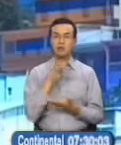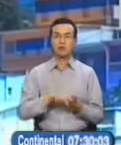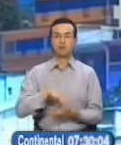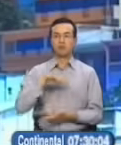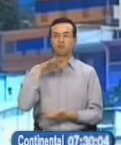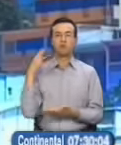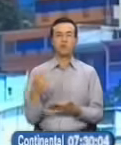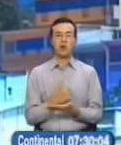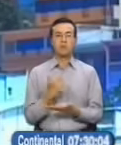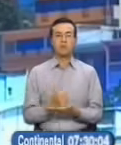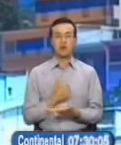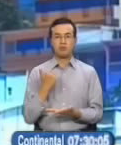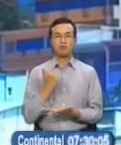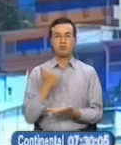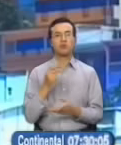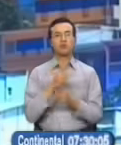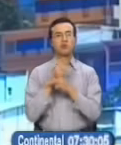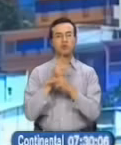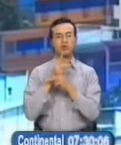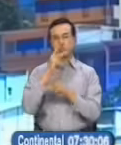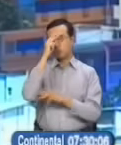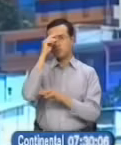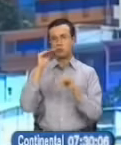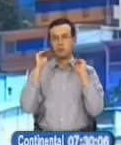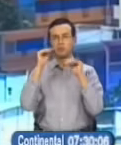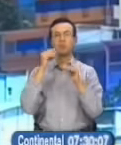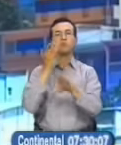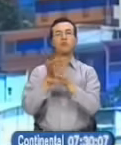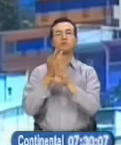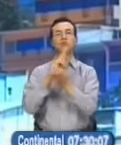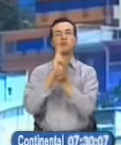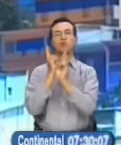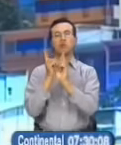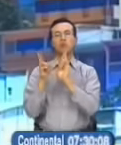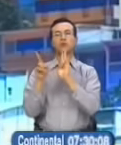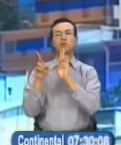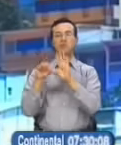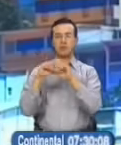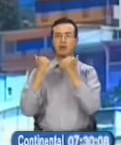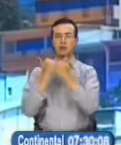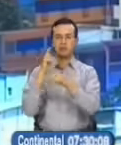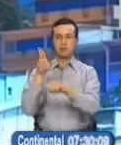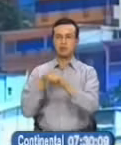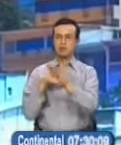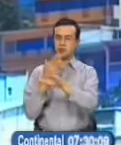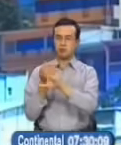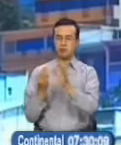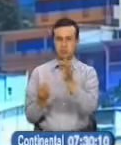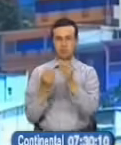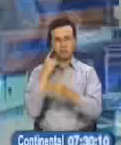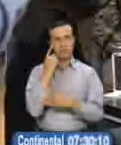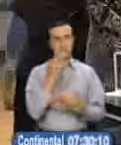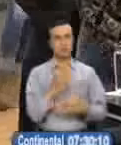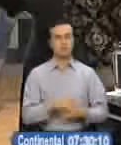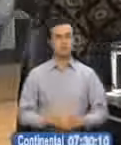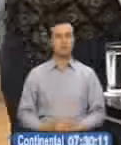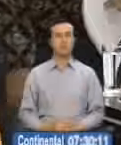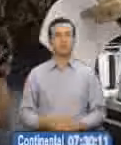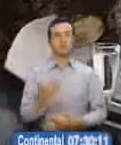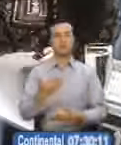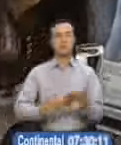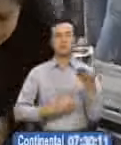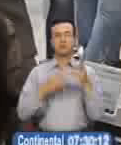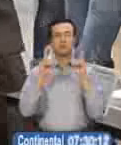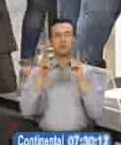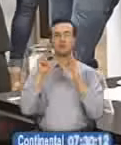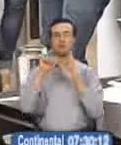el Consejo de Educación Superior prevé entregar un proyecto de reformas a la Asamblea Nacional. ¿En esto consiste? El documento